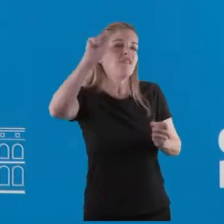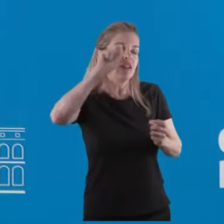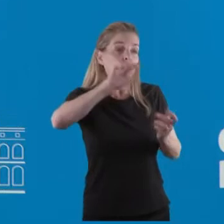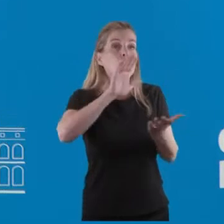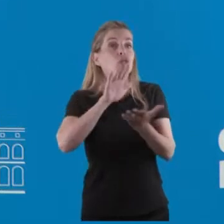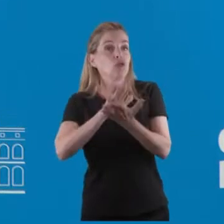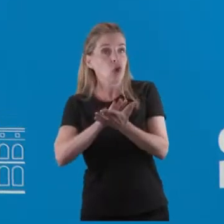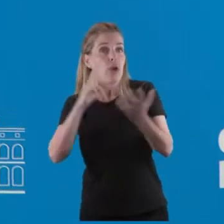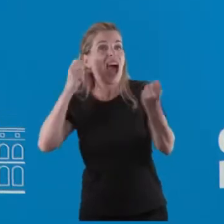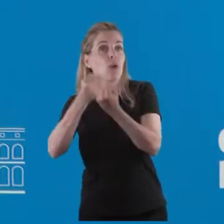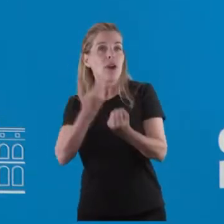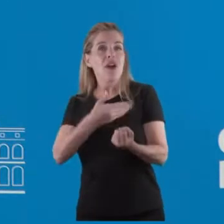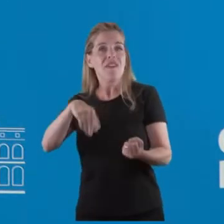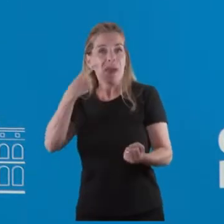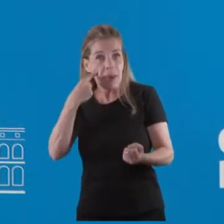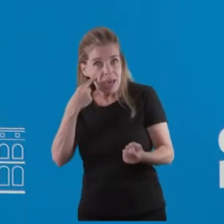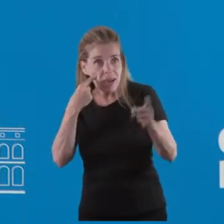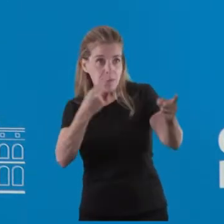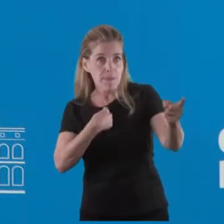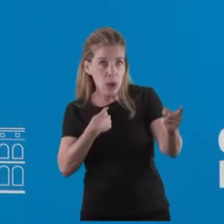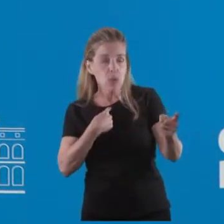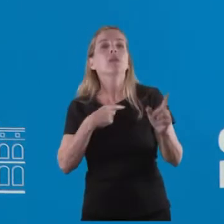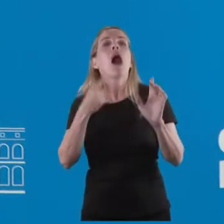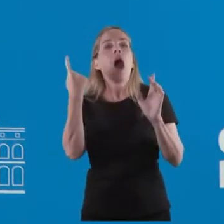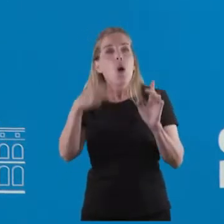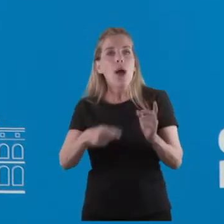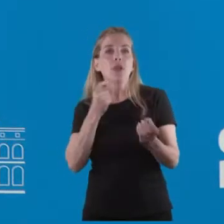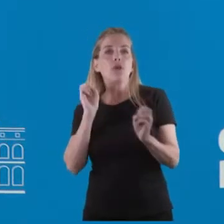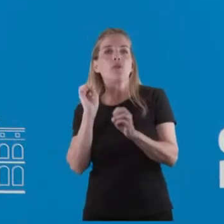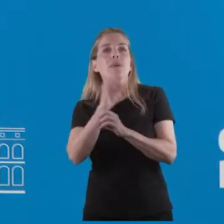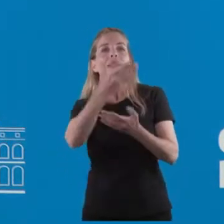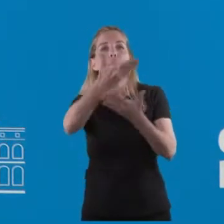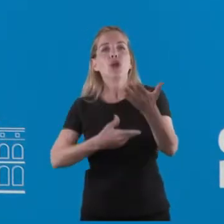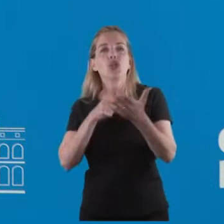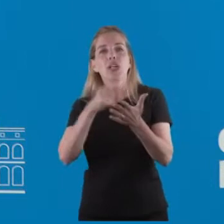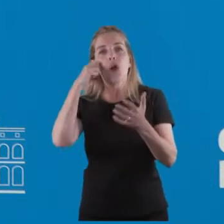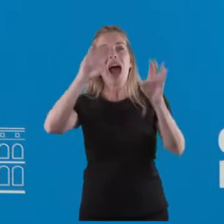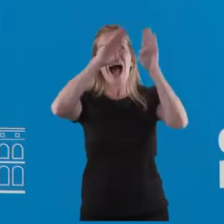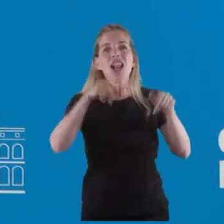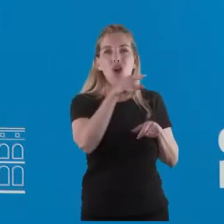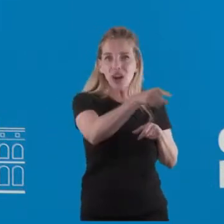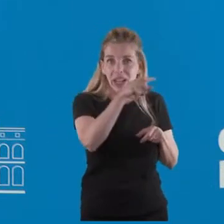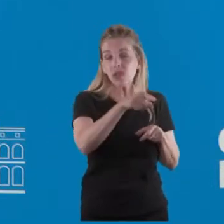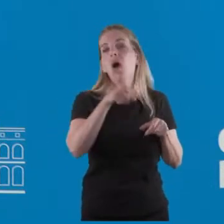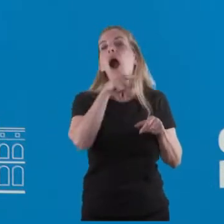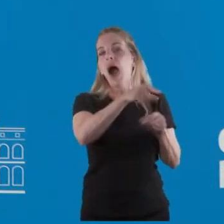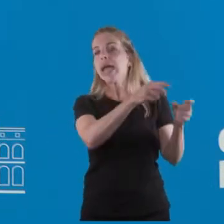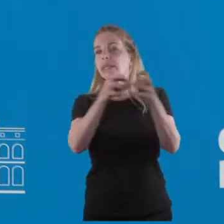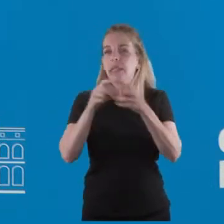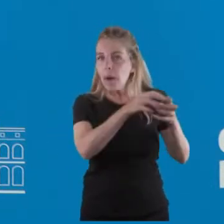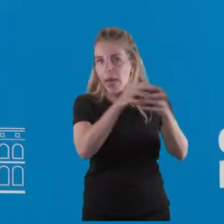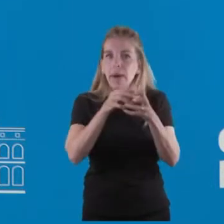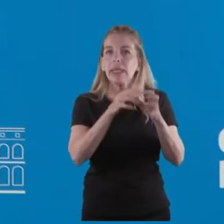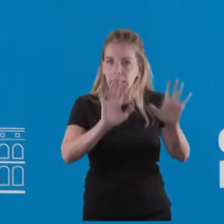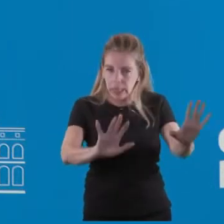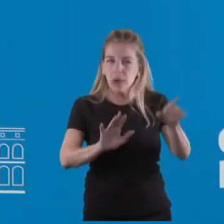acuerdo por el fondo monetario internacional una vez que el acuerdo vaya al congreso los debates se van a estar dando allí entiendo